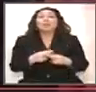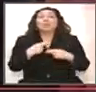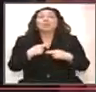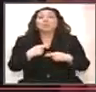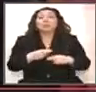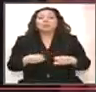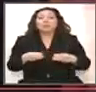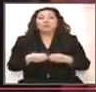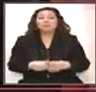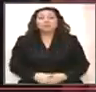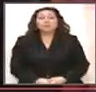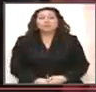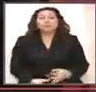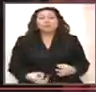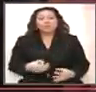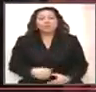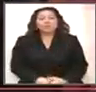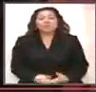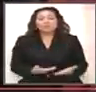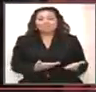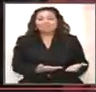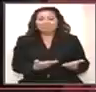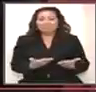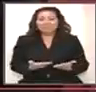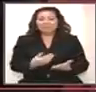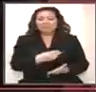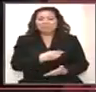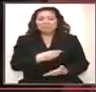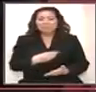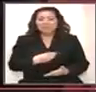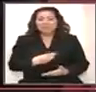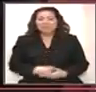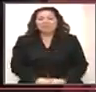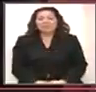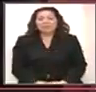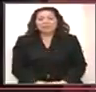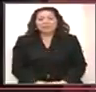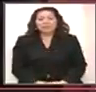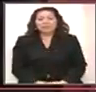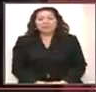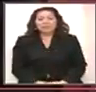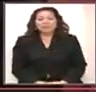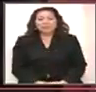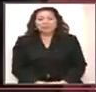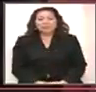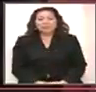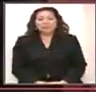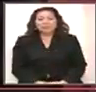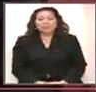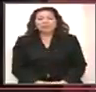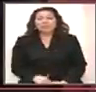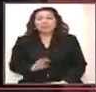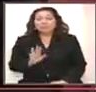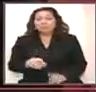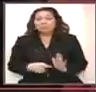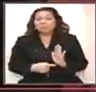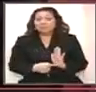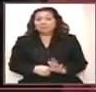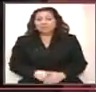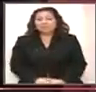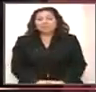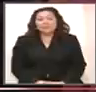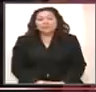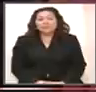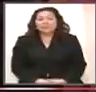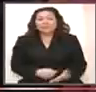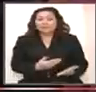de la Comisión de Justicia, le damos la bienvenida, señor ministro, le agradecemos su presencia y